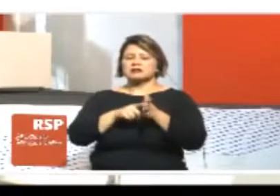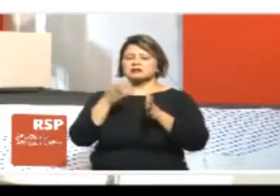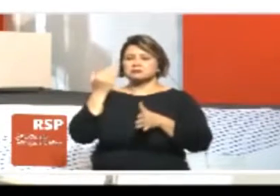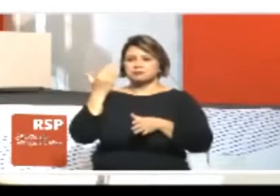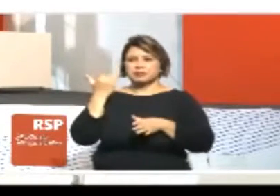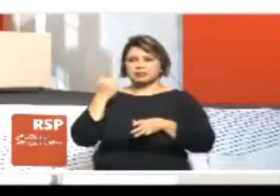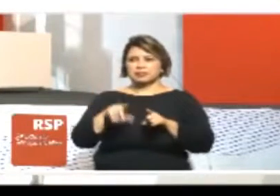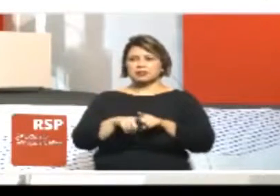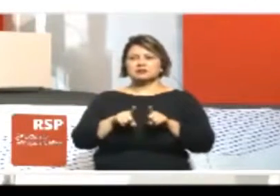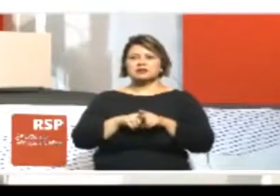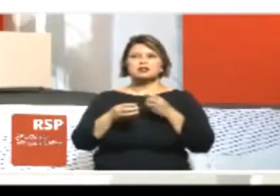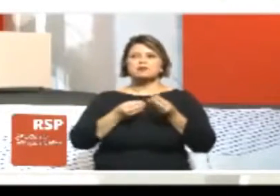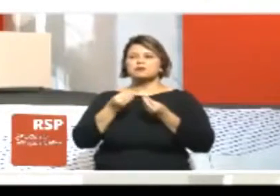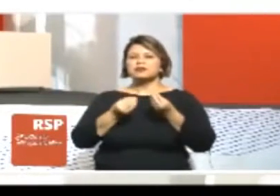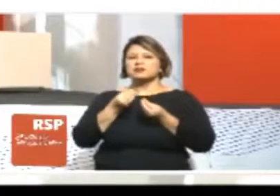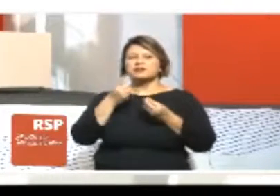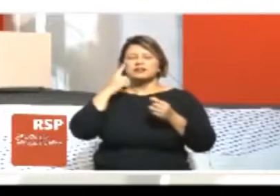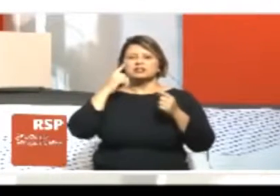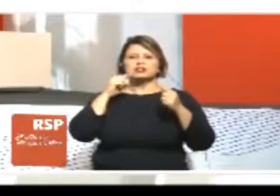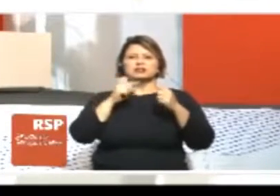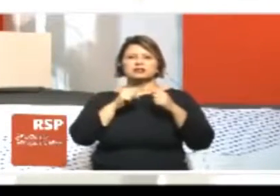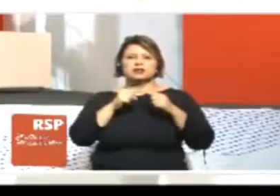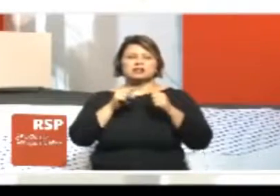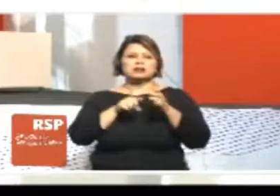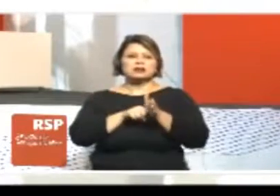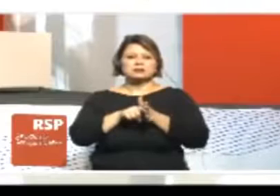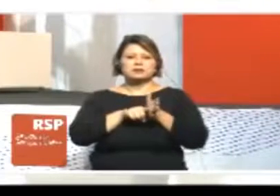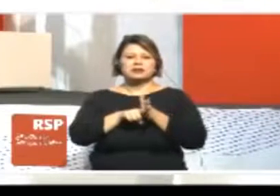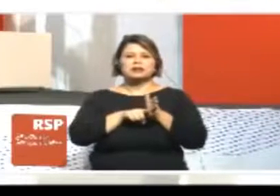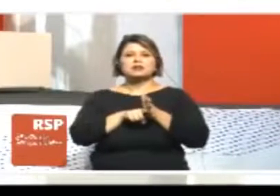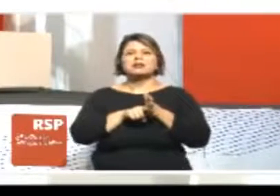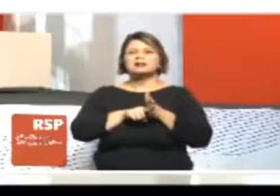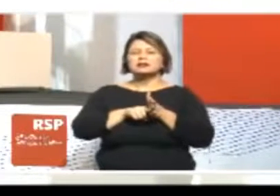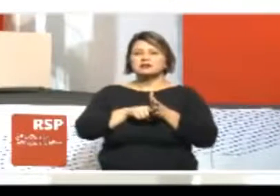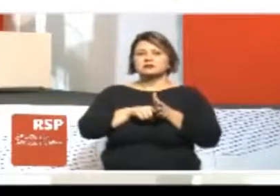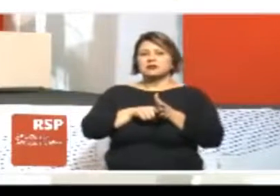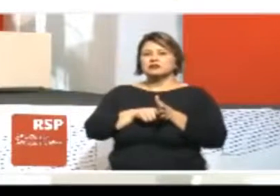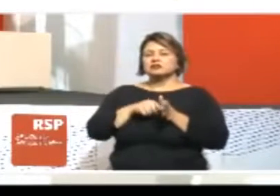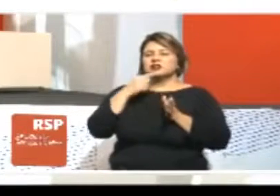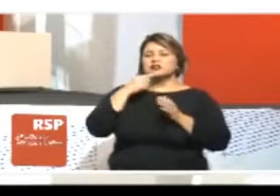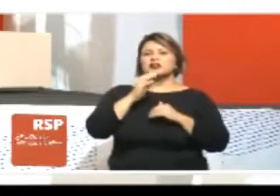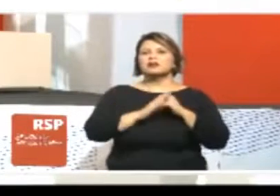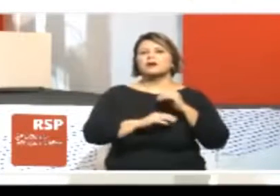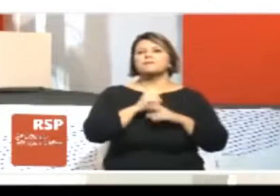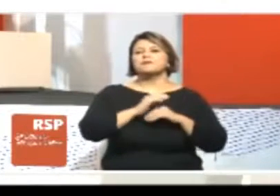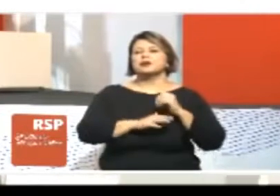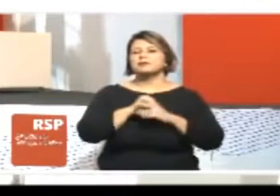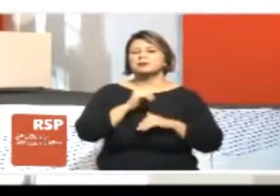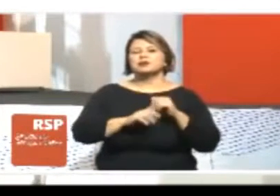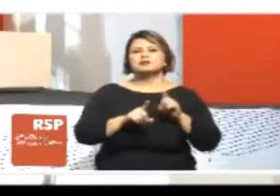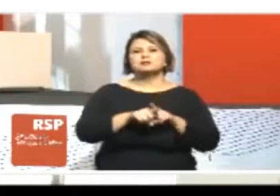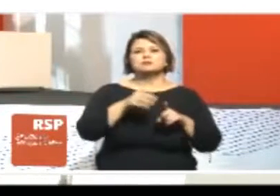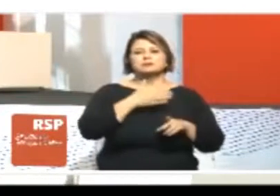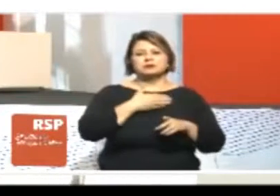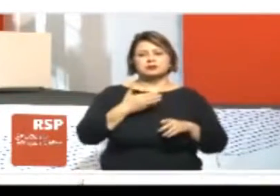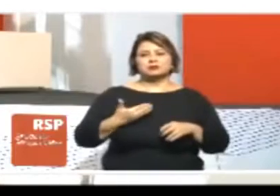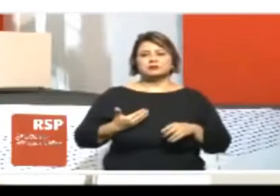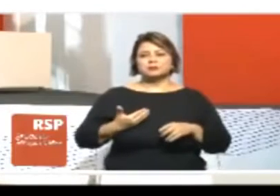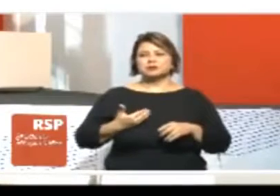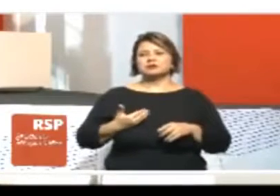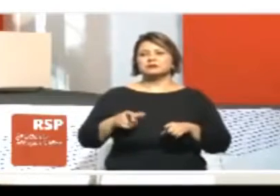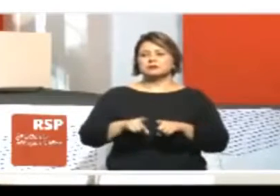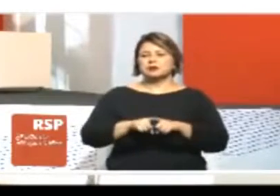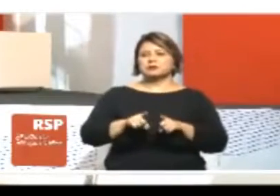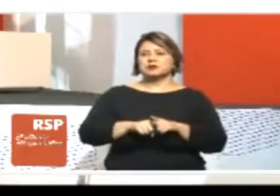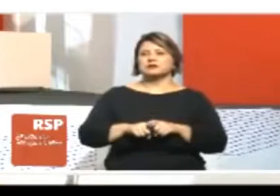manera objetiva de analizar cómo una buena práctica de gobernanza supuestamente no está dando los